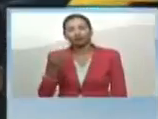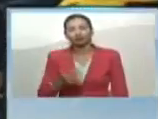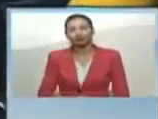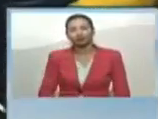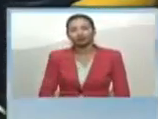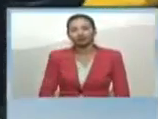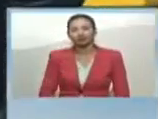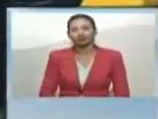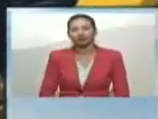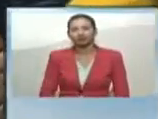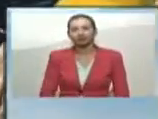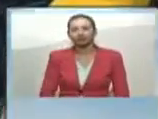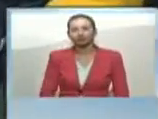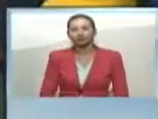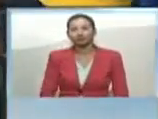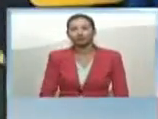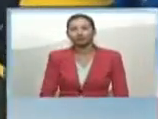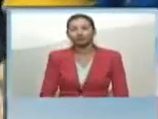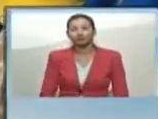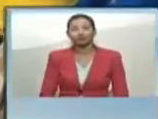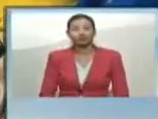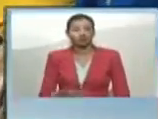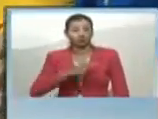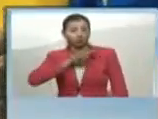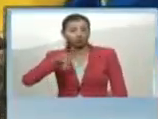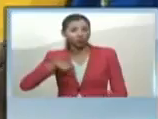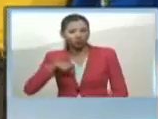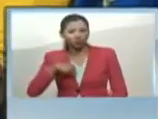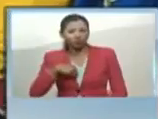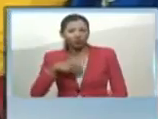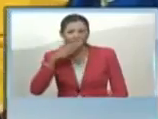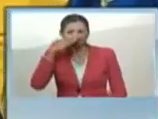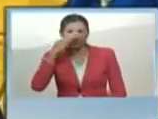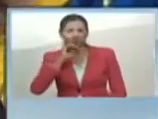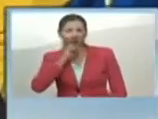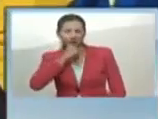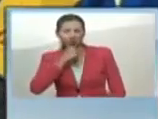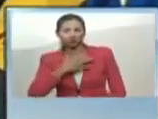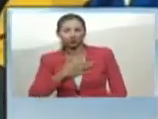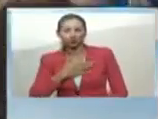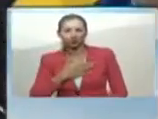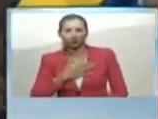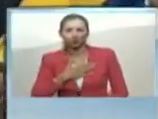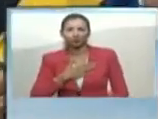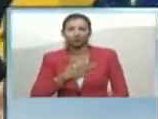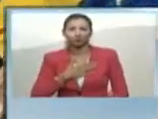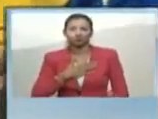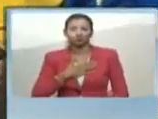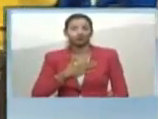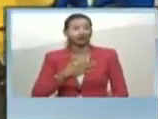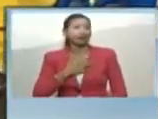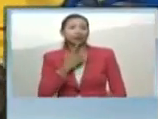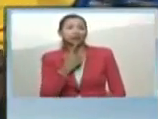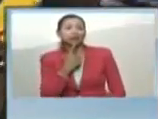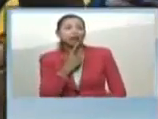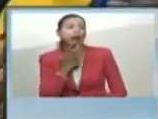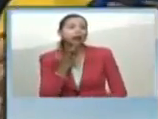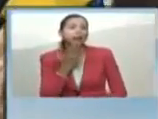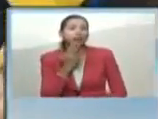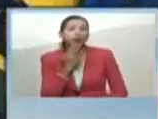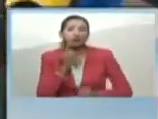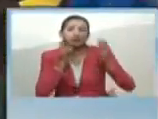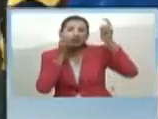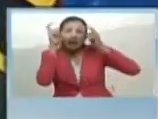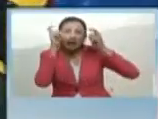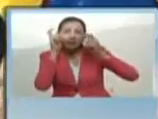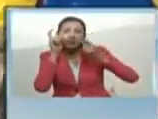el acabose que nosotros los adultos negáramos, que fue nuestro eterno comandante quien nos